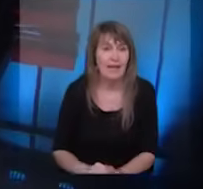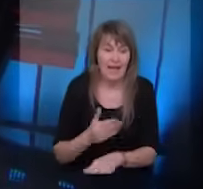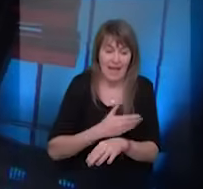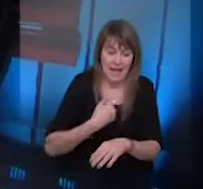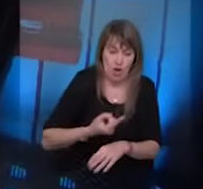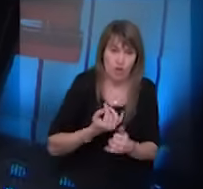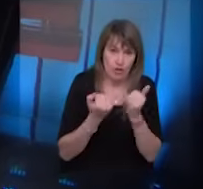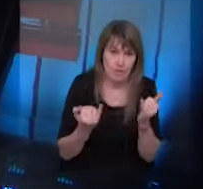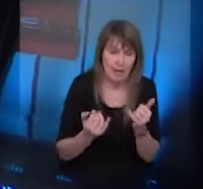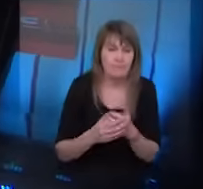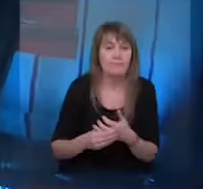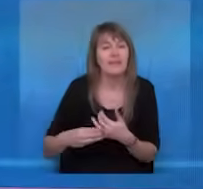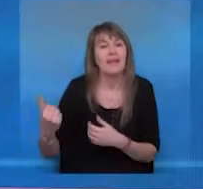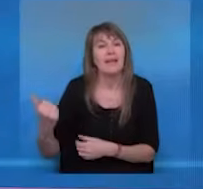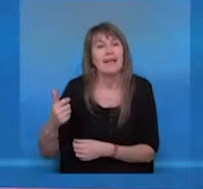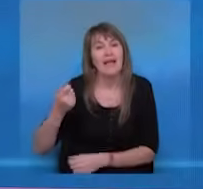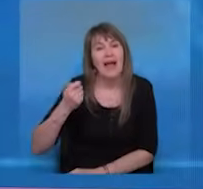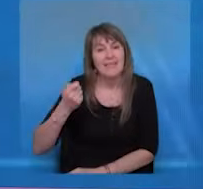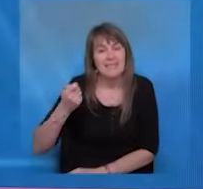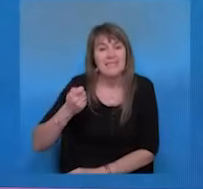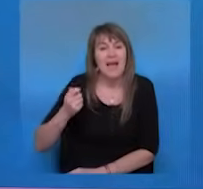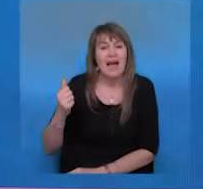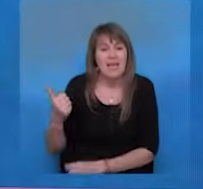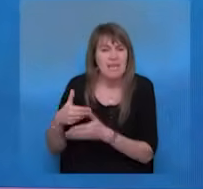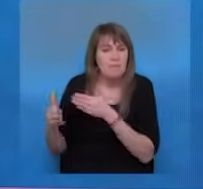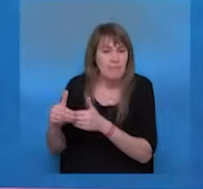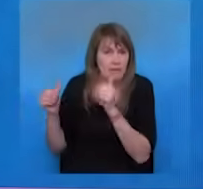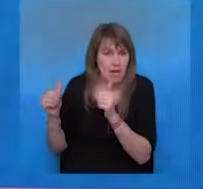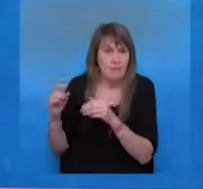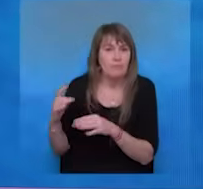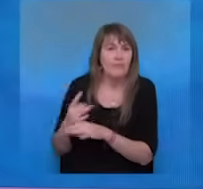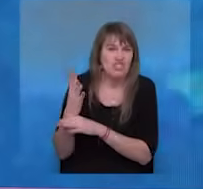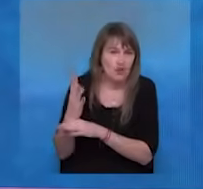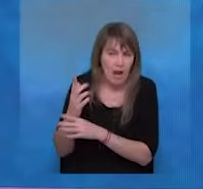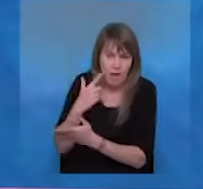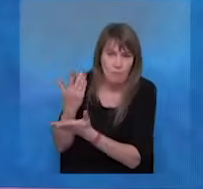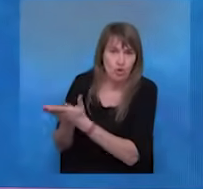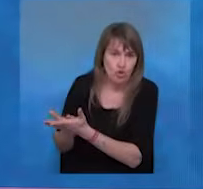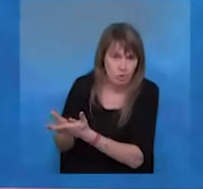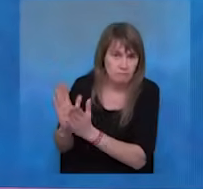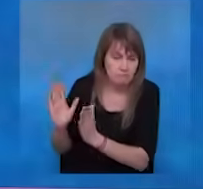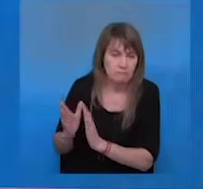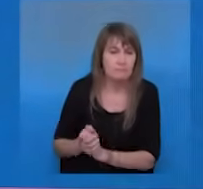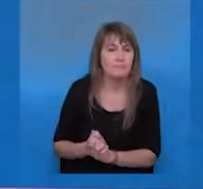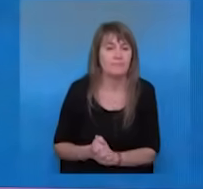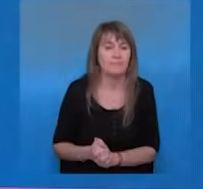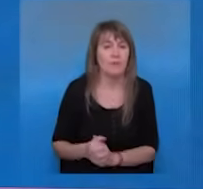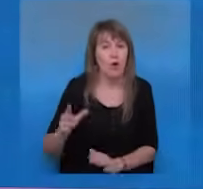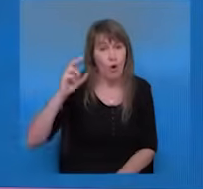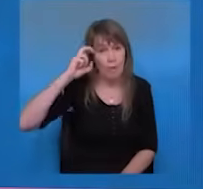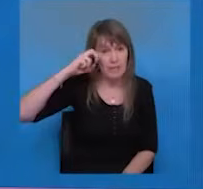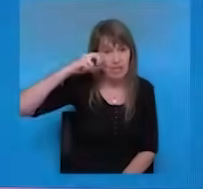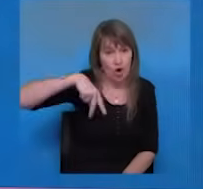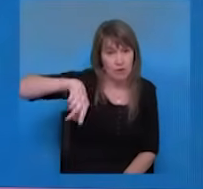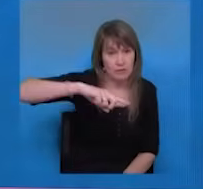Alicia gion ha demostrado ser una funcionaria Imparcial y profesional bueno dice las opiniones ituralde